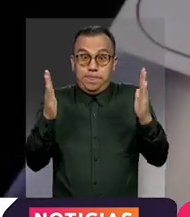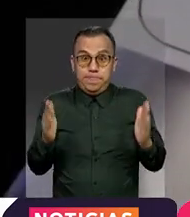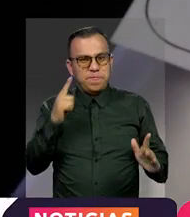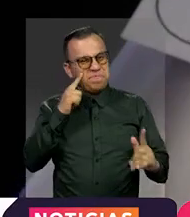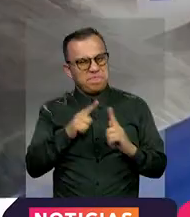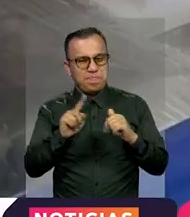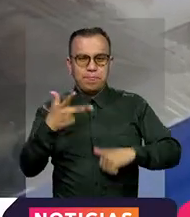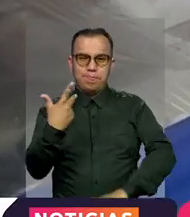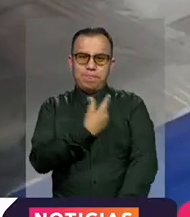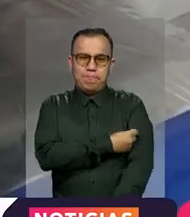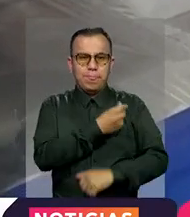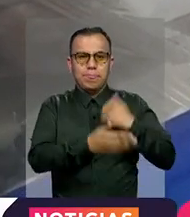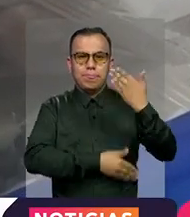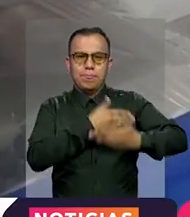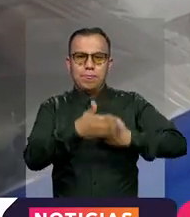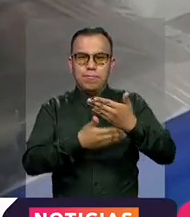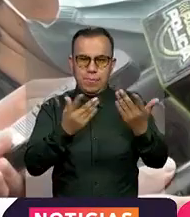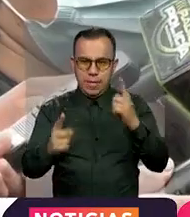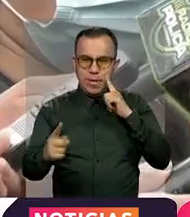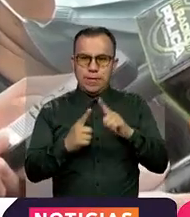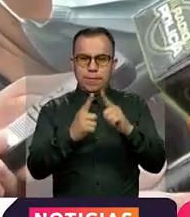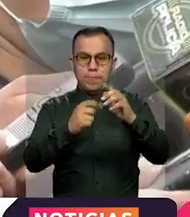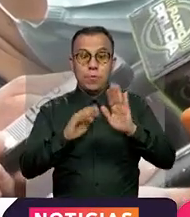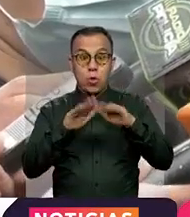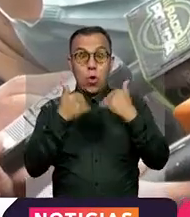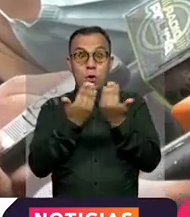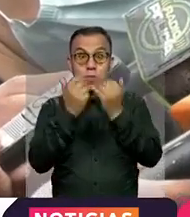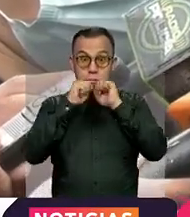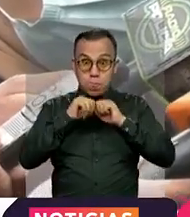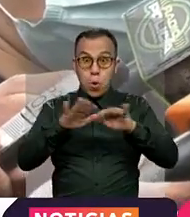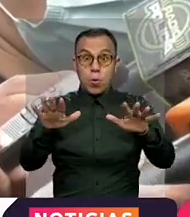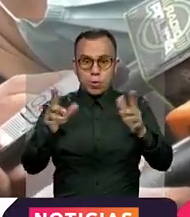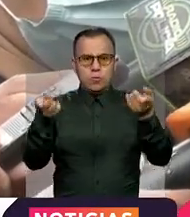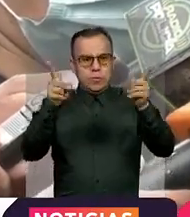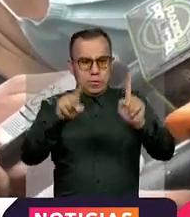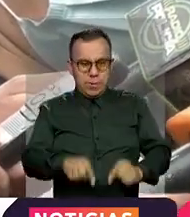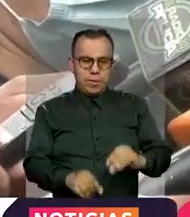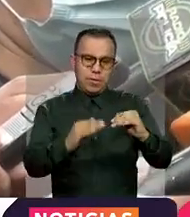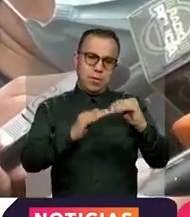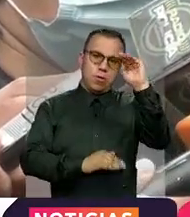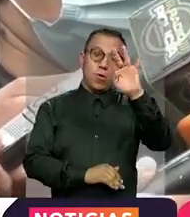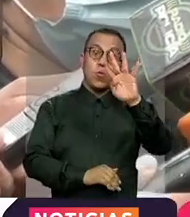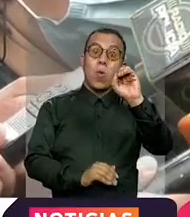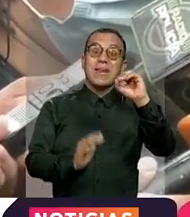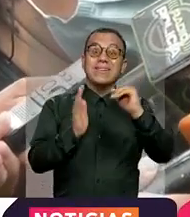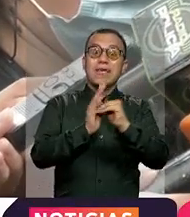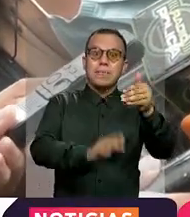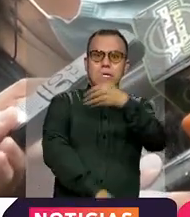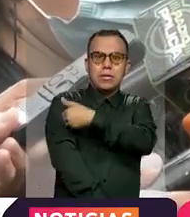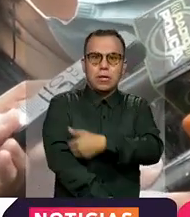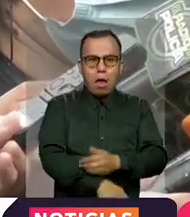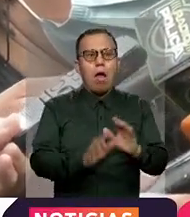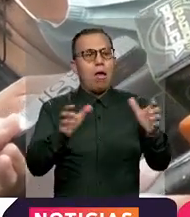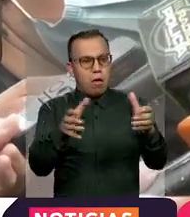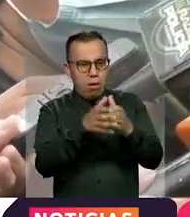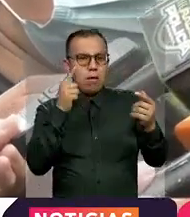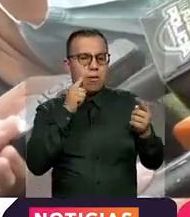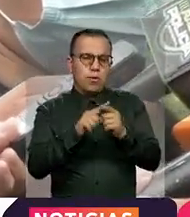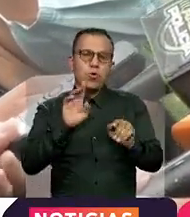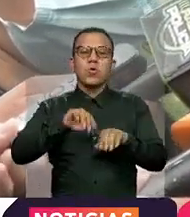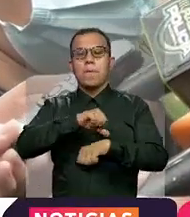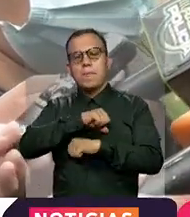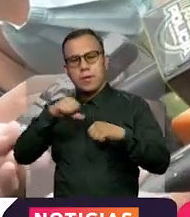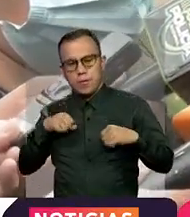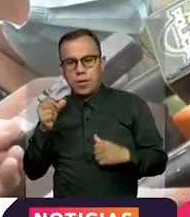la vacunación avanza de manera positiva. En colegios públicos vamos por encima de 40.000 niños y niñas y en colegios privados por encima